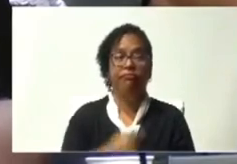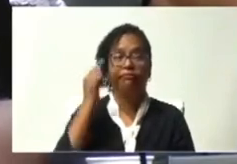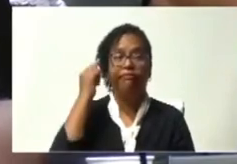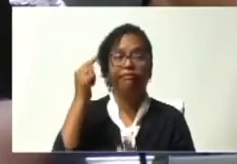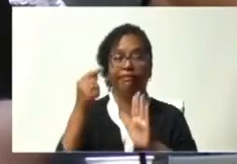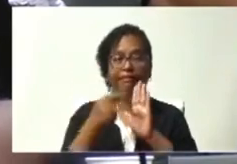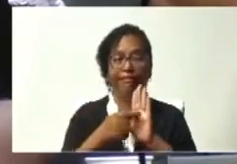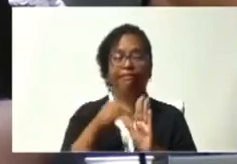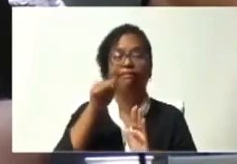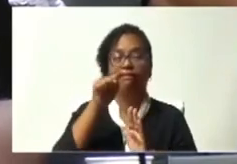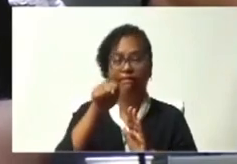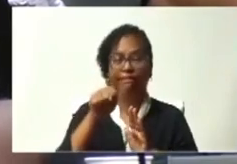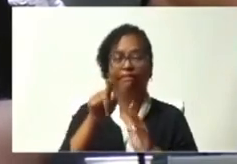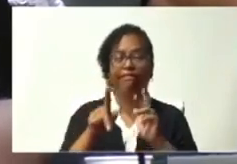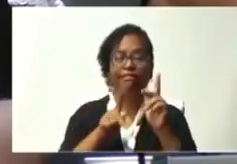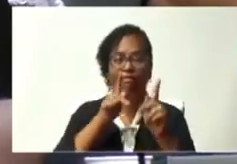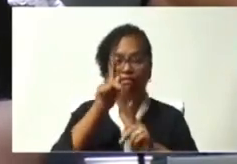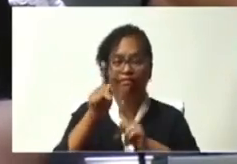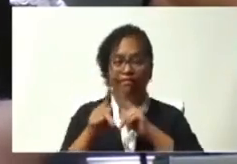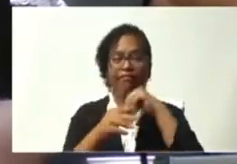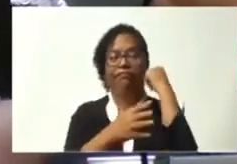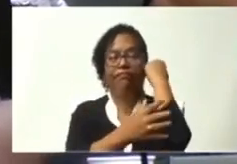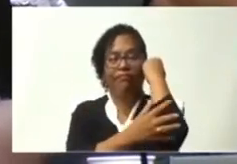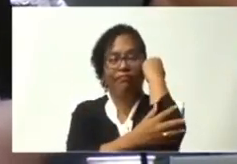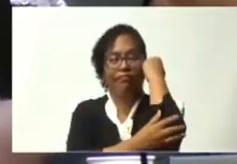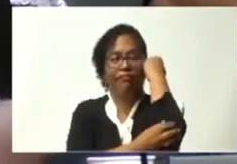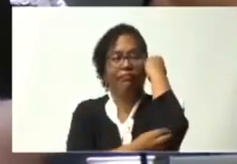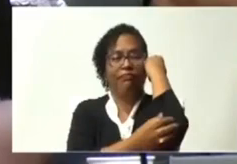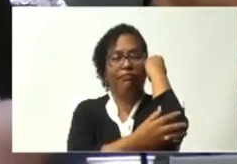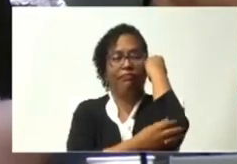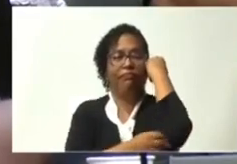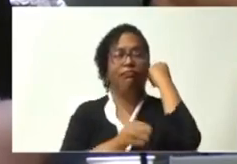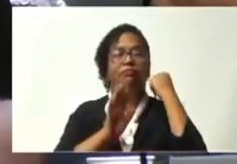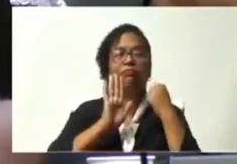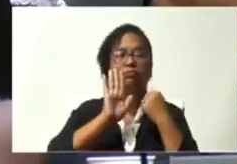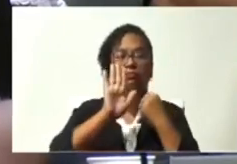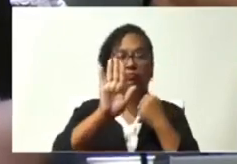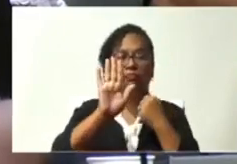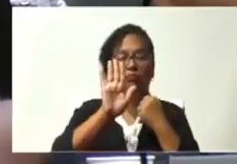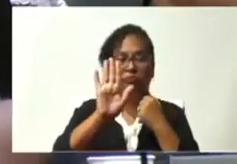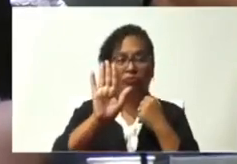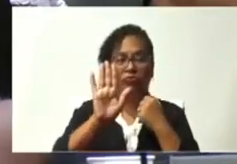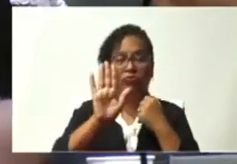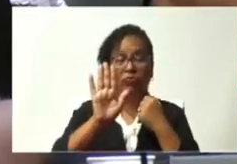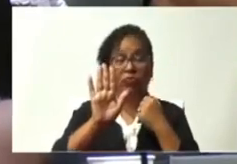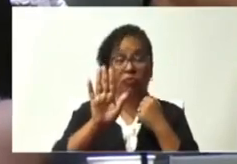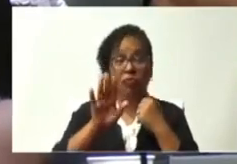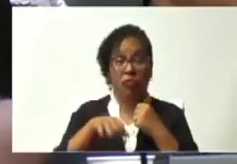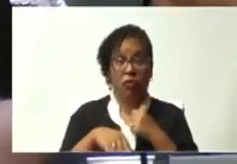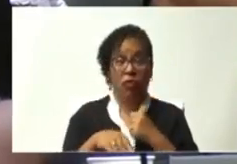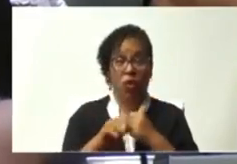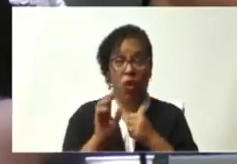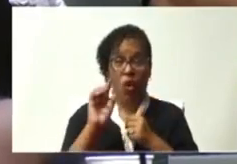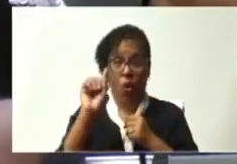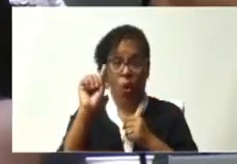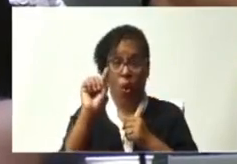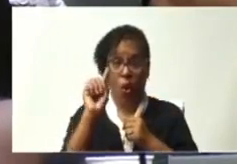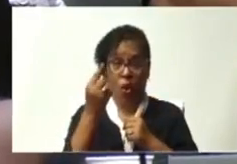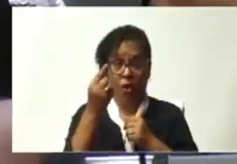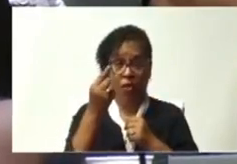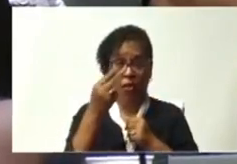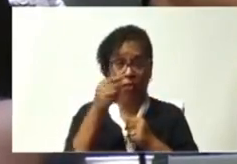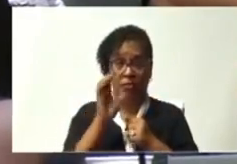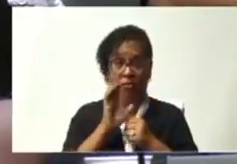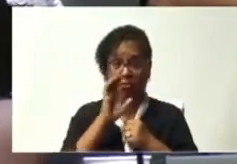es como la alcancía del pobre No el cerdo ya es cualquier animal en el campo para resolver